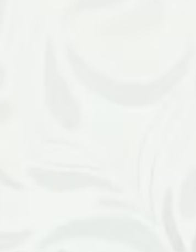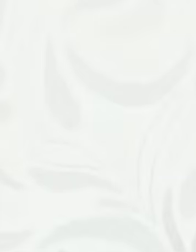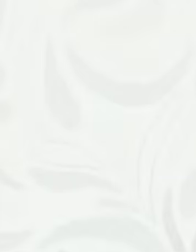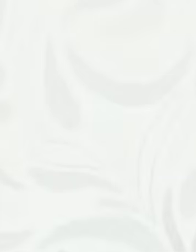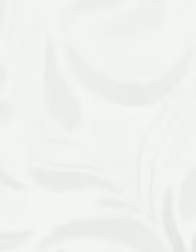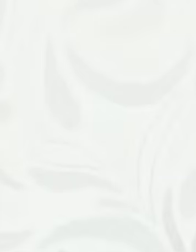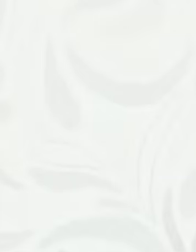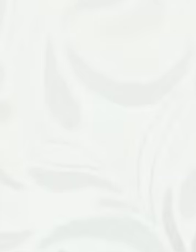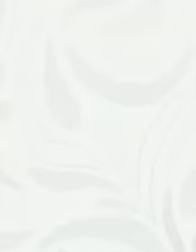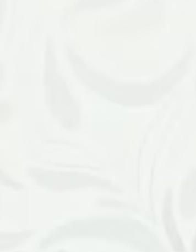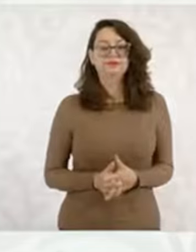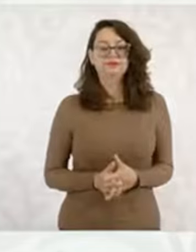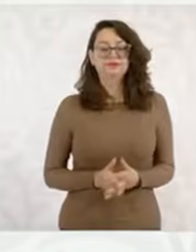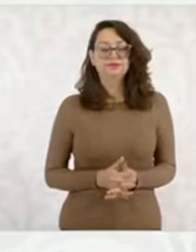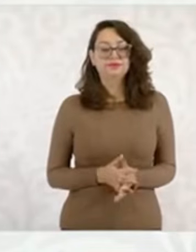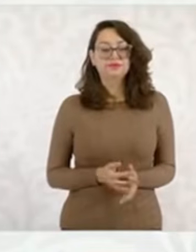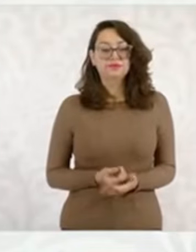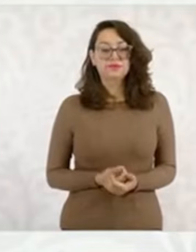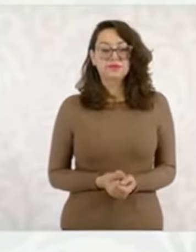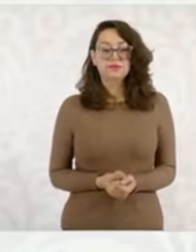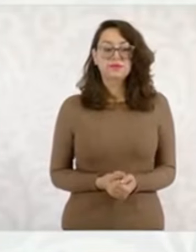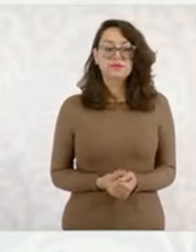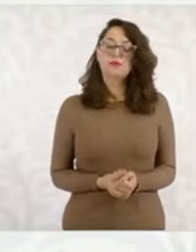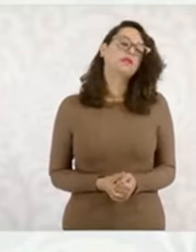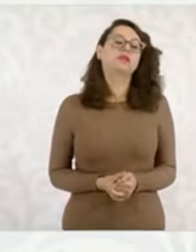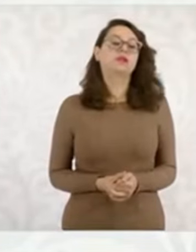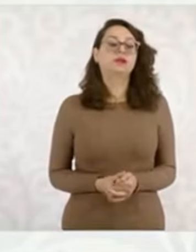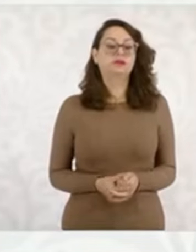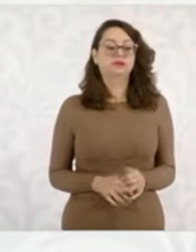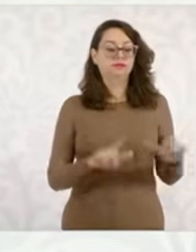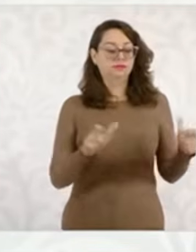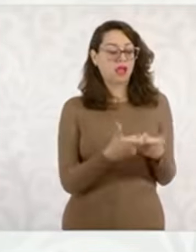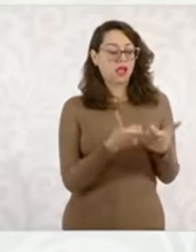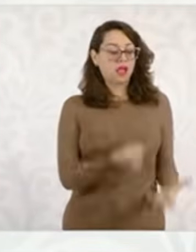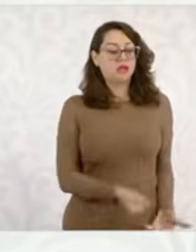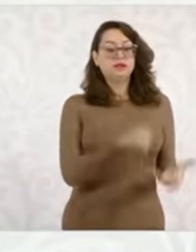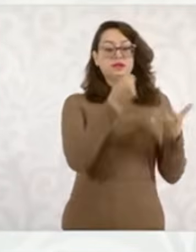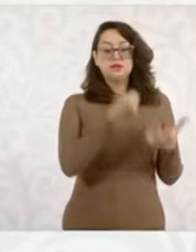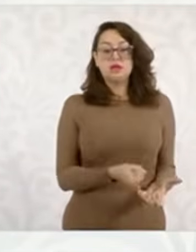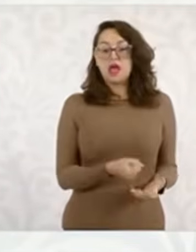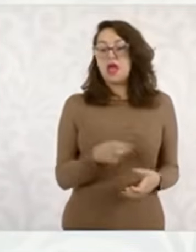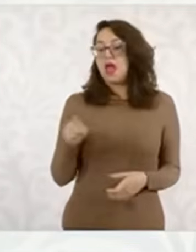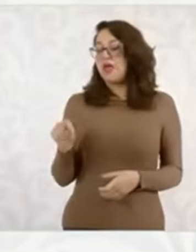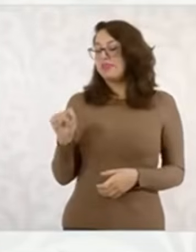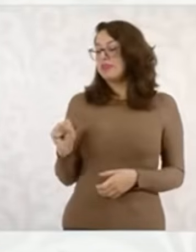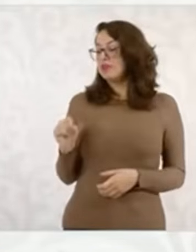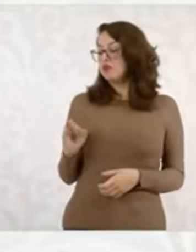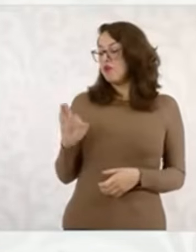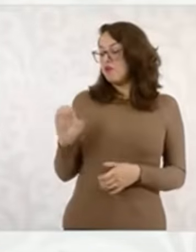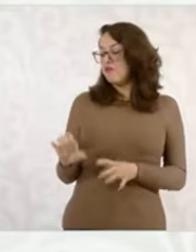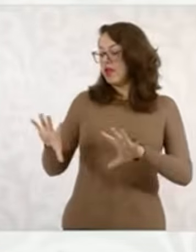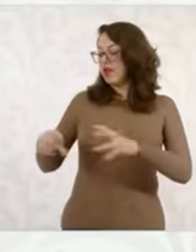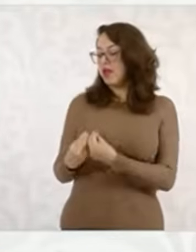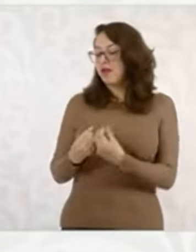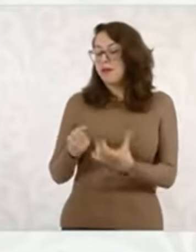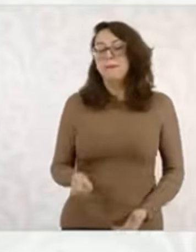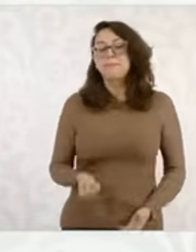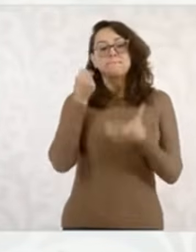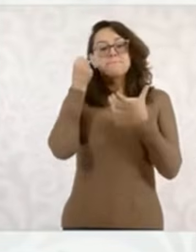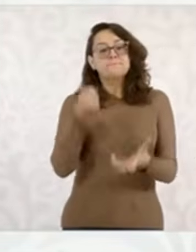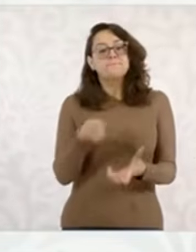en el fondo más lo que tenemos en la tesorería disponibles para construcción, sumamos ya